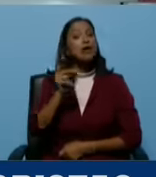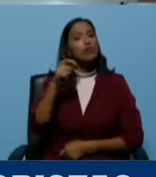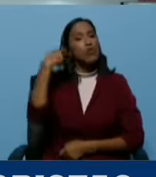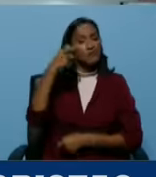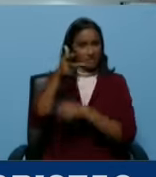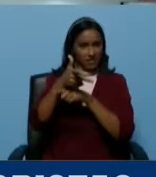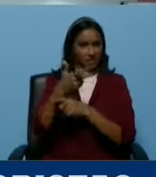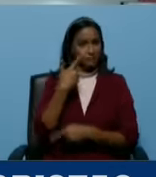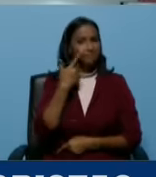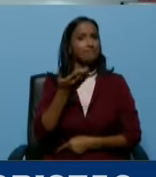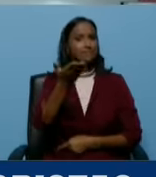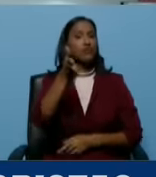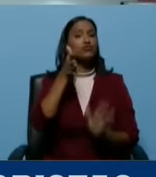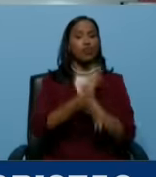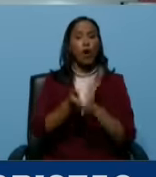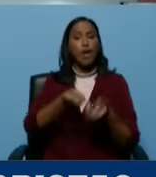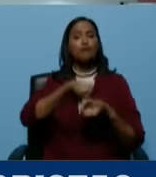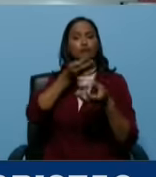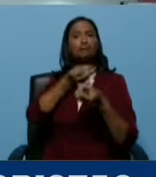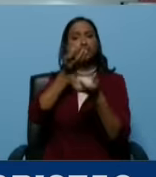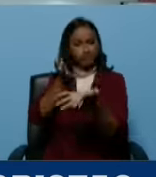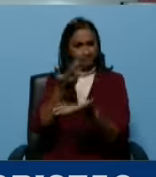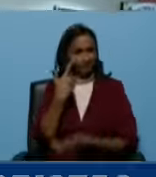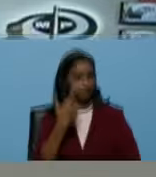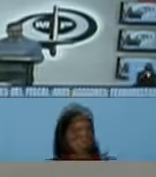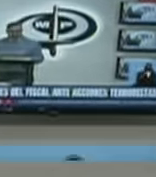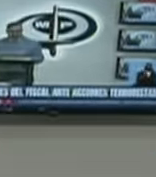esta confesión de alias Santa Rosa.